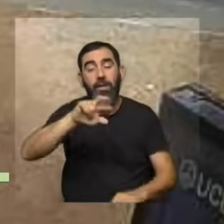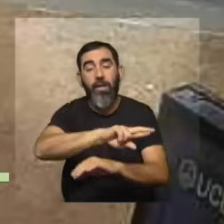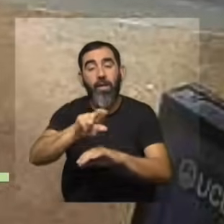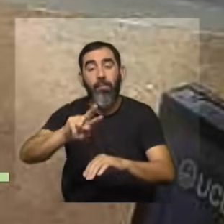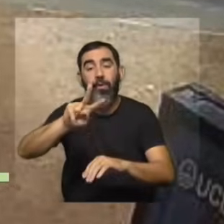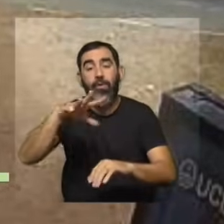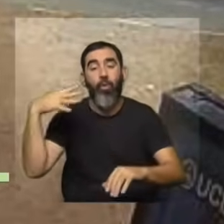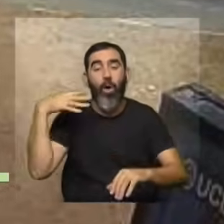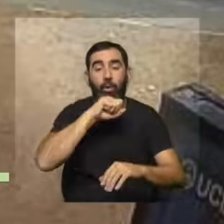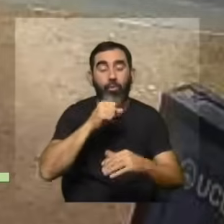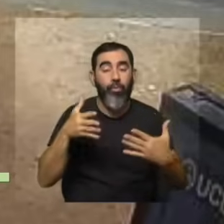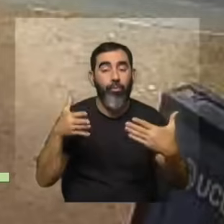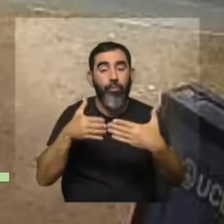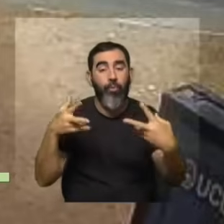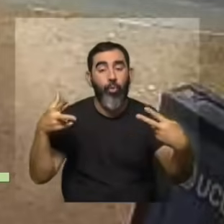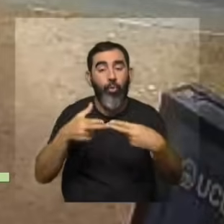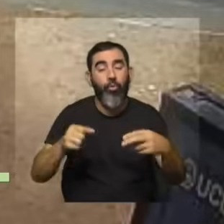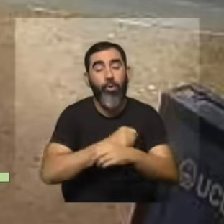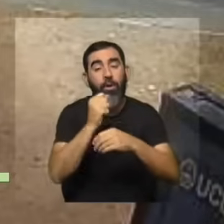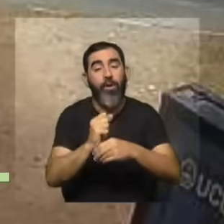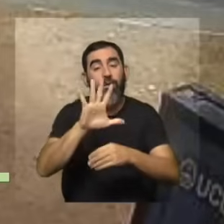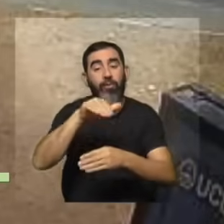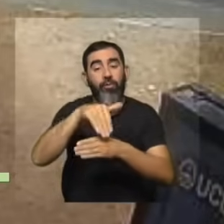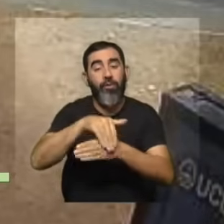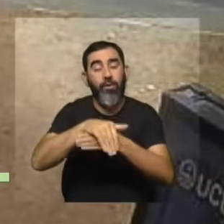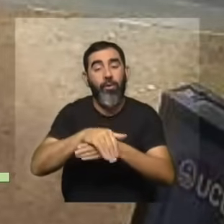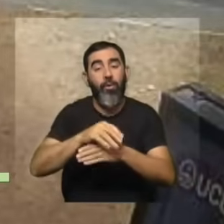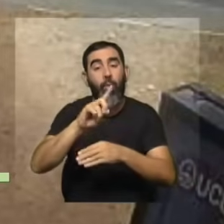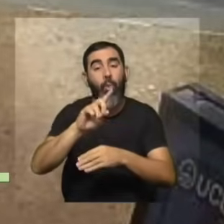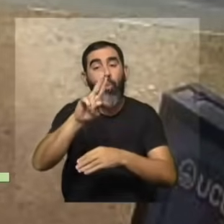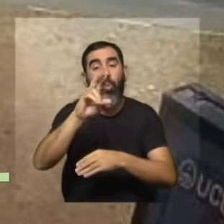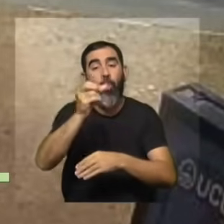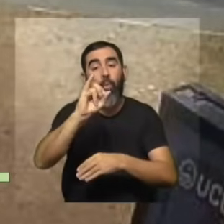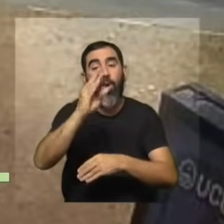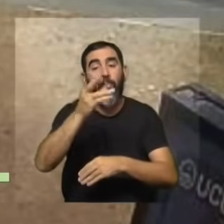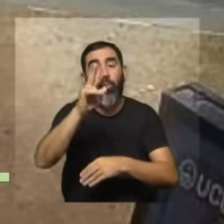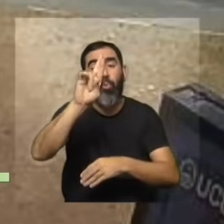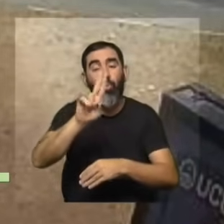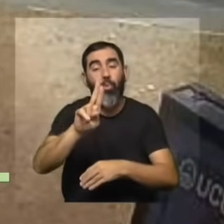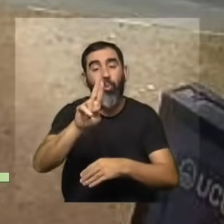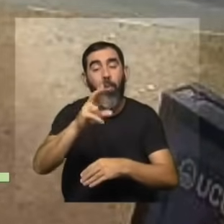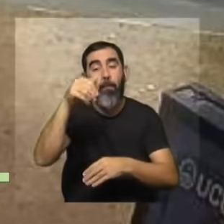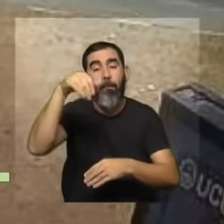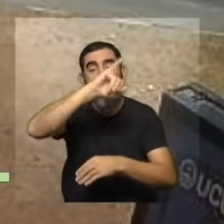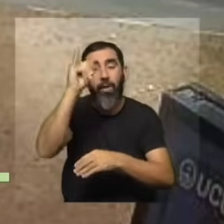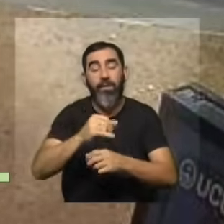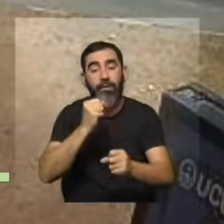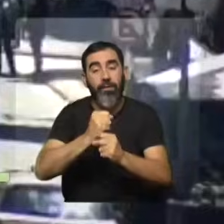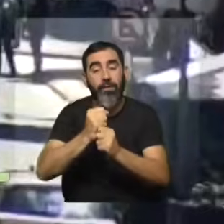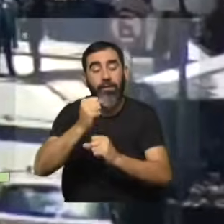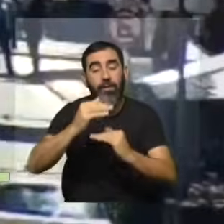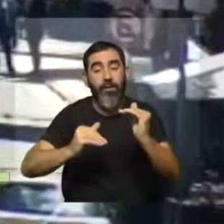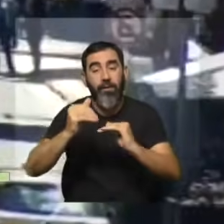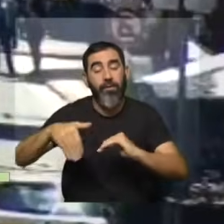agosto. Hay tareas hasta las 5 de la tarde. Guaycurú, entre Enrique Martínez y Grito de Asensio, hay trabajos de vialidad hasta